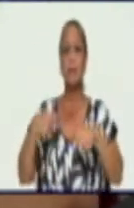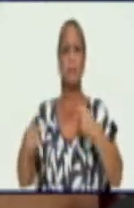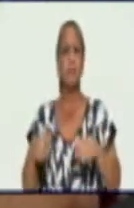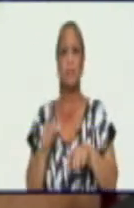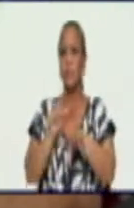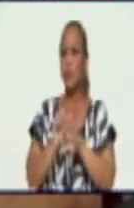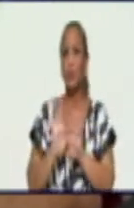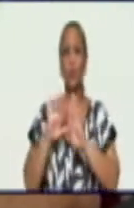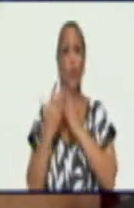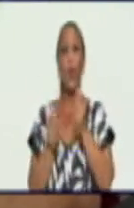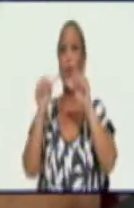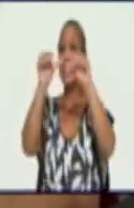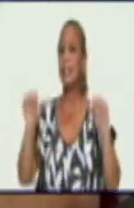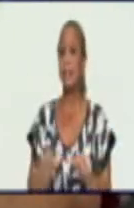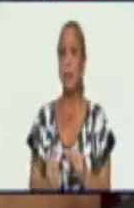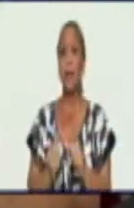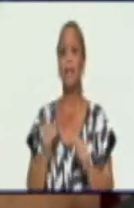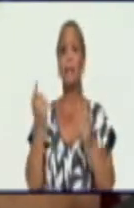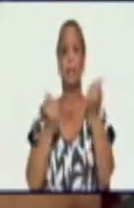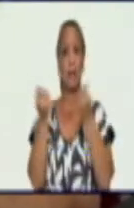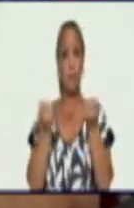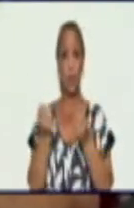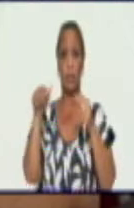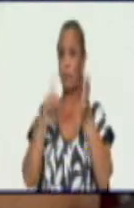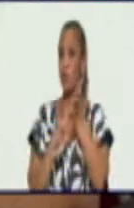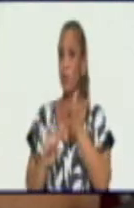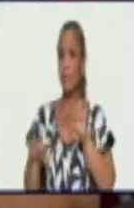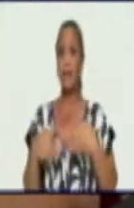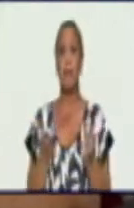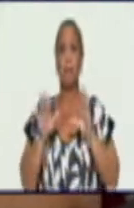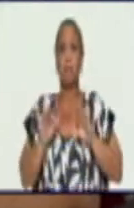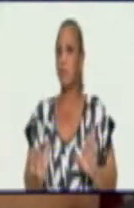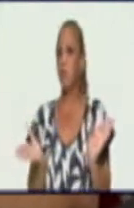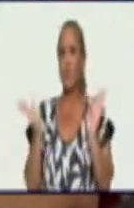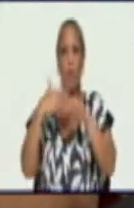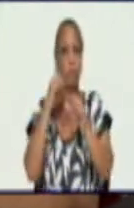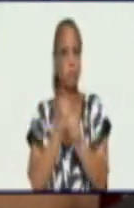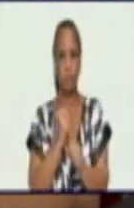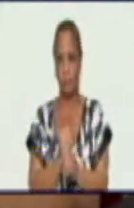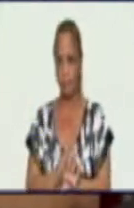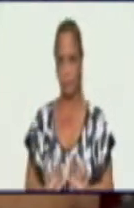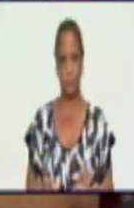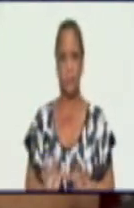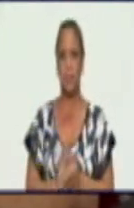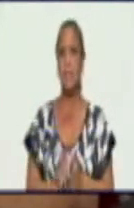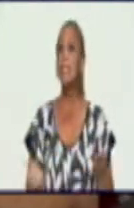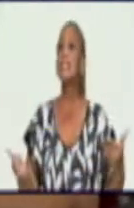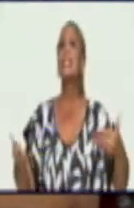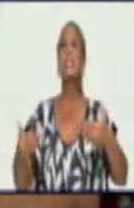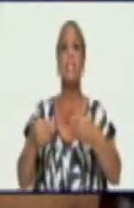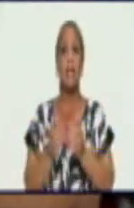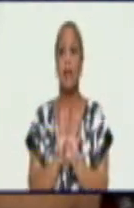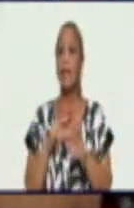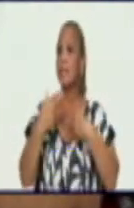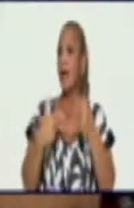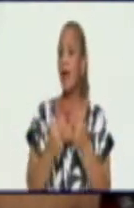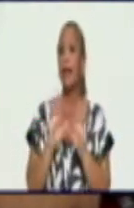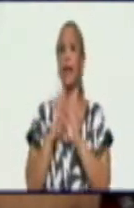de transporte en la provincia continúa paralizado. Y ya se ha explicado los cierres que se harán en cada uno de los